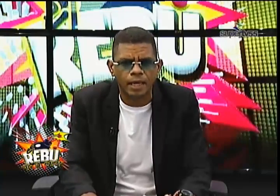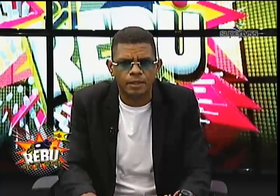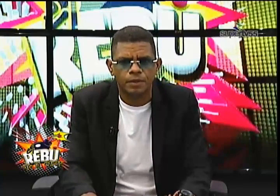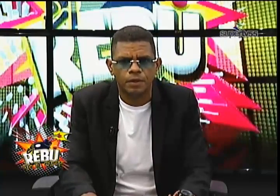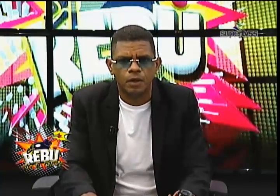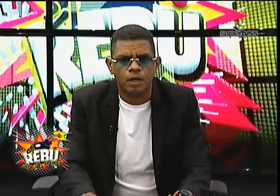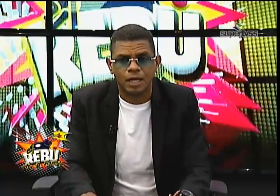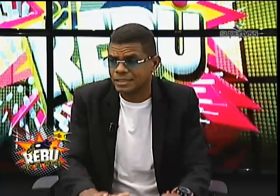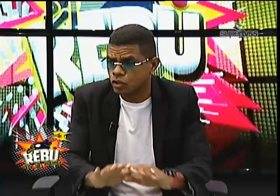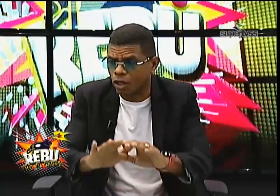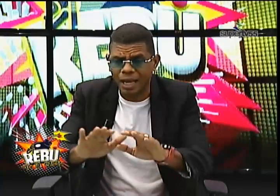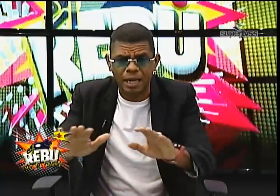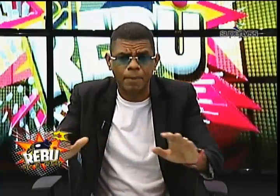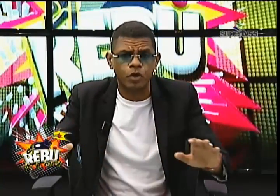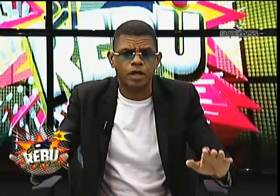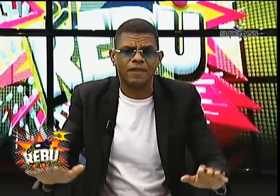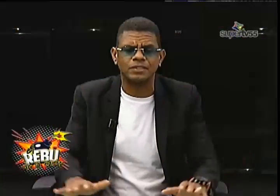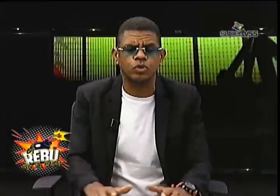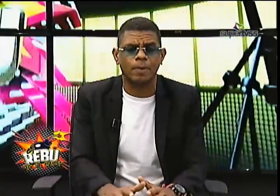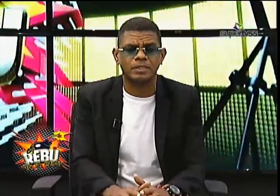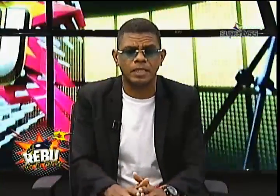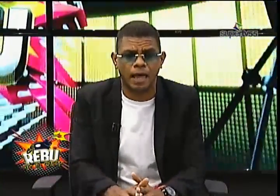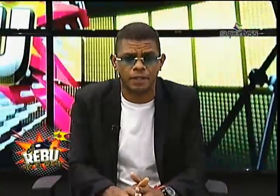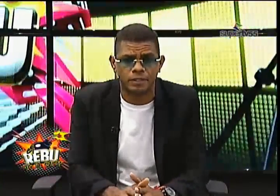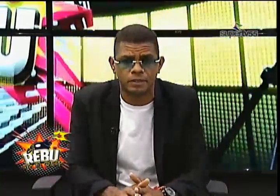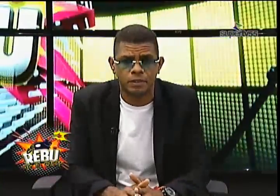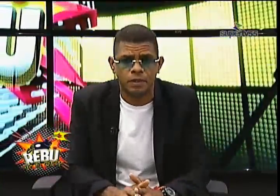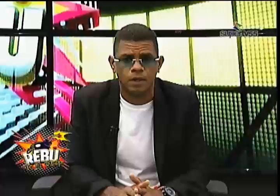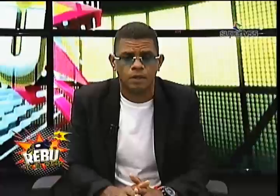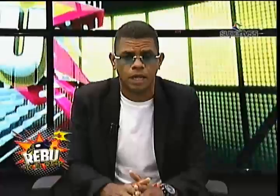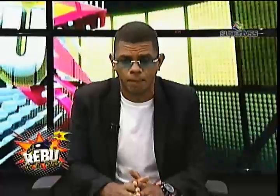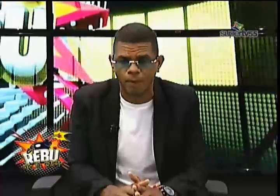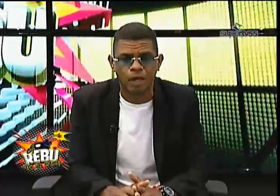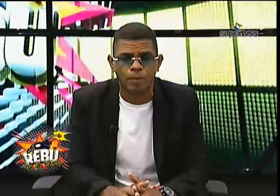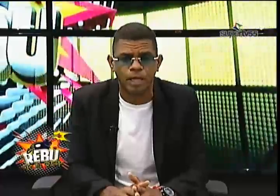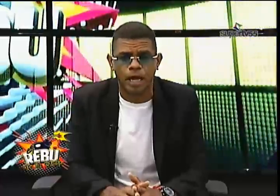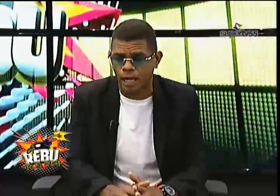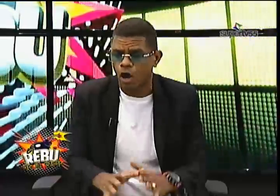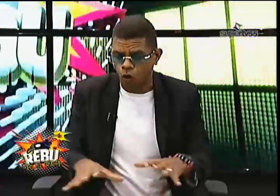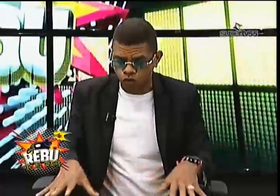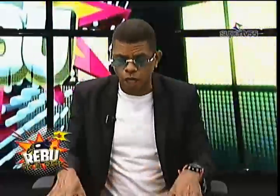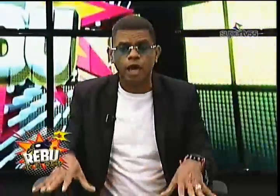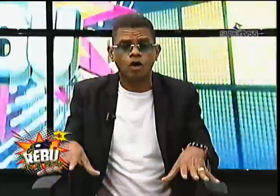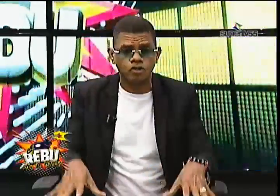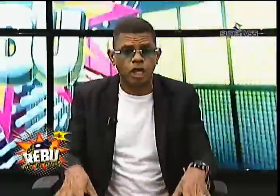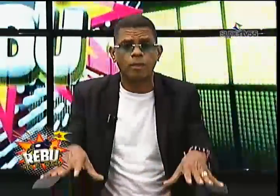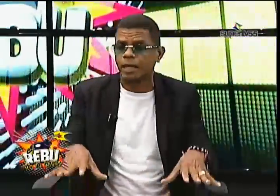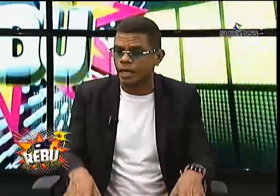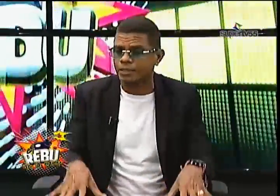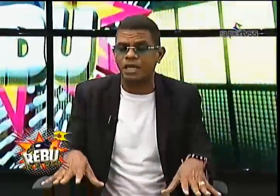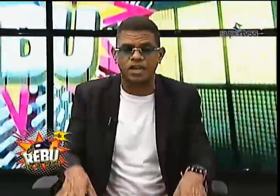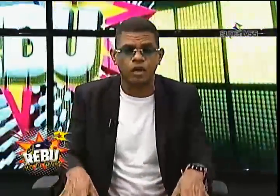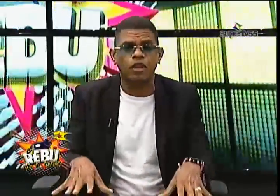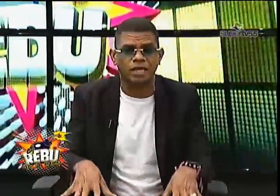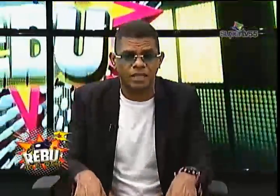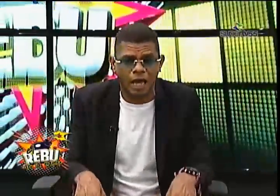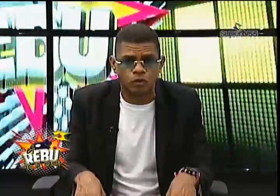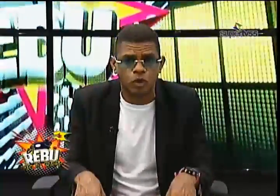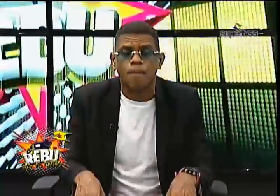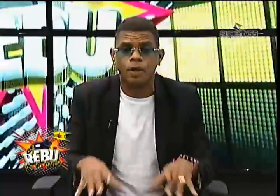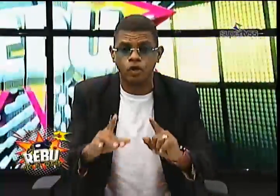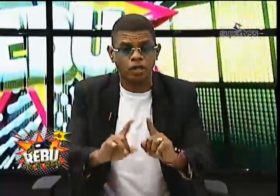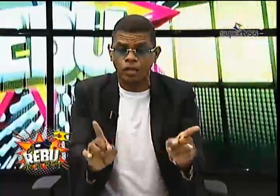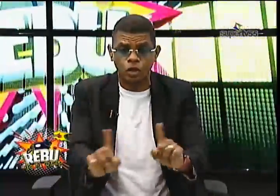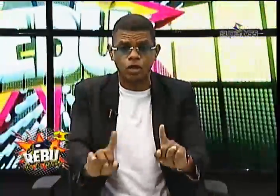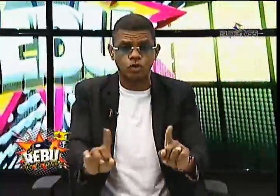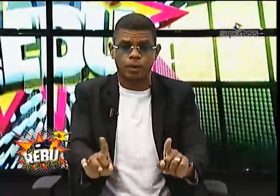bien. Casi toda la gran mayoría de las universidades de República Dominicana, usted observa que está lleno de haitianos,